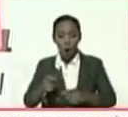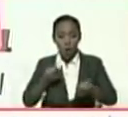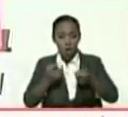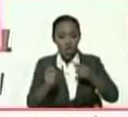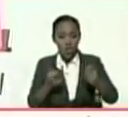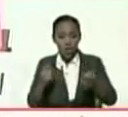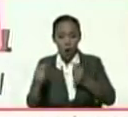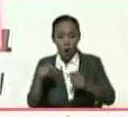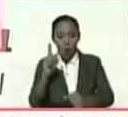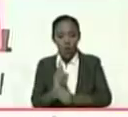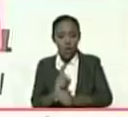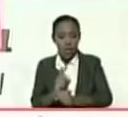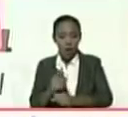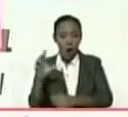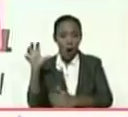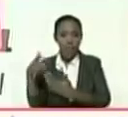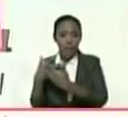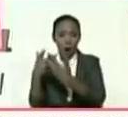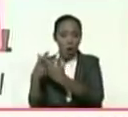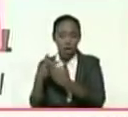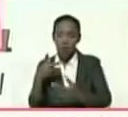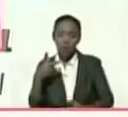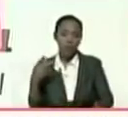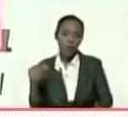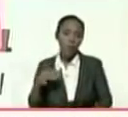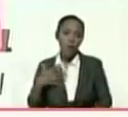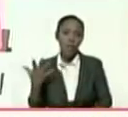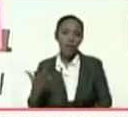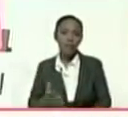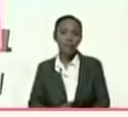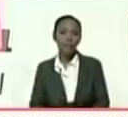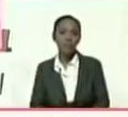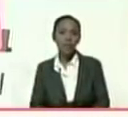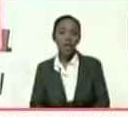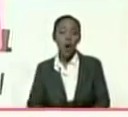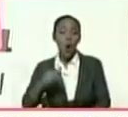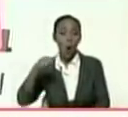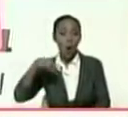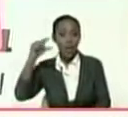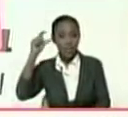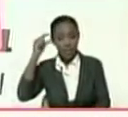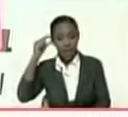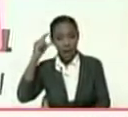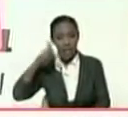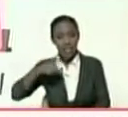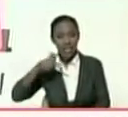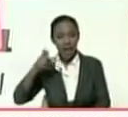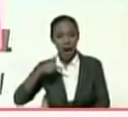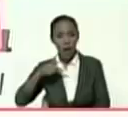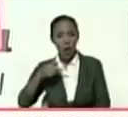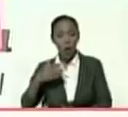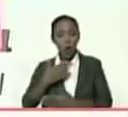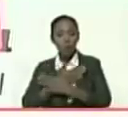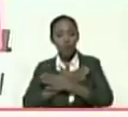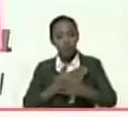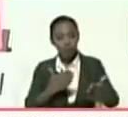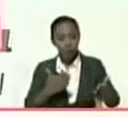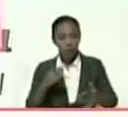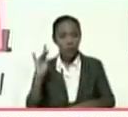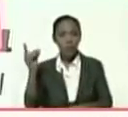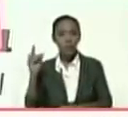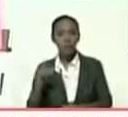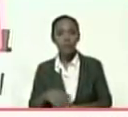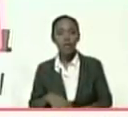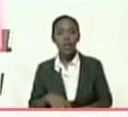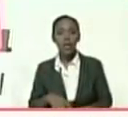mundo. Hoy día, necesaria es la solidaridad con Evo Morales, necesaria es la solidaridad